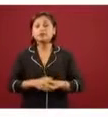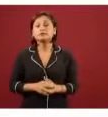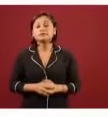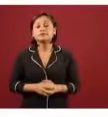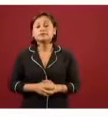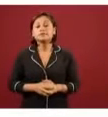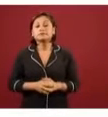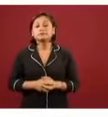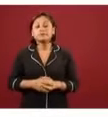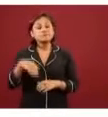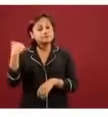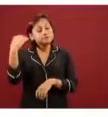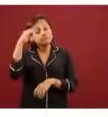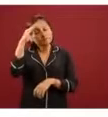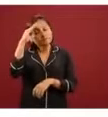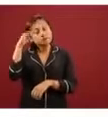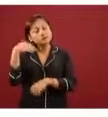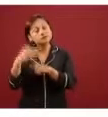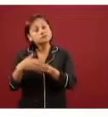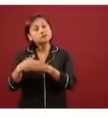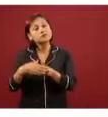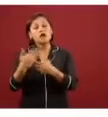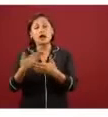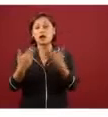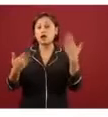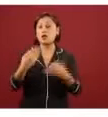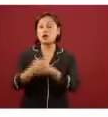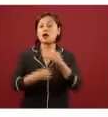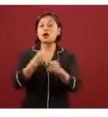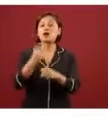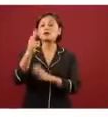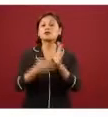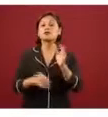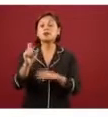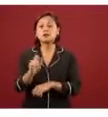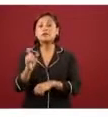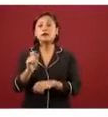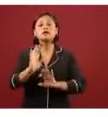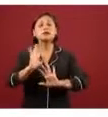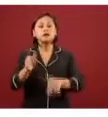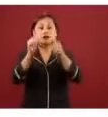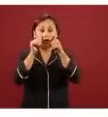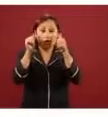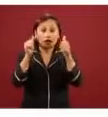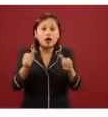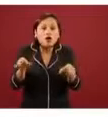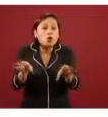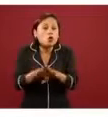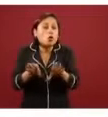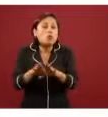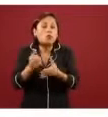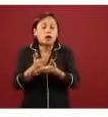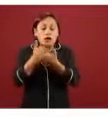2020 se están planteando nuevas acciones para empresas que estén de